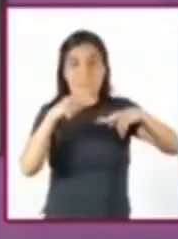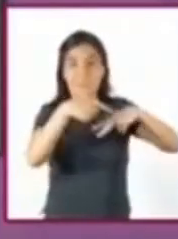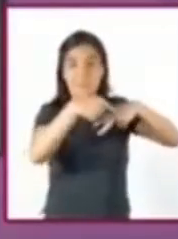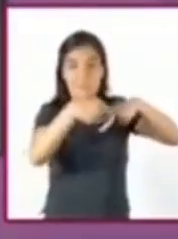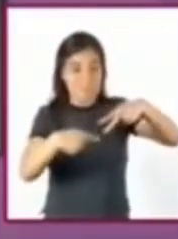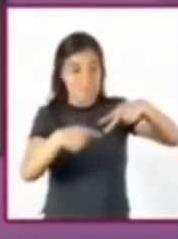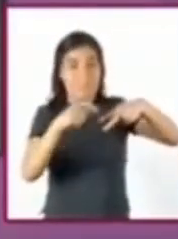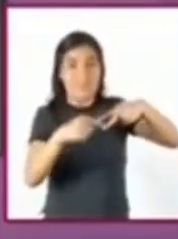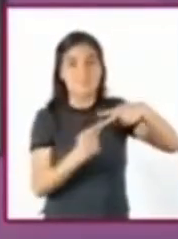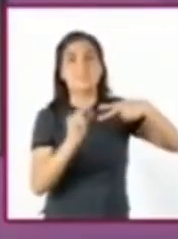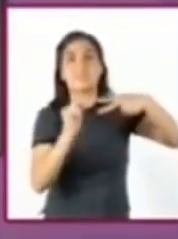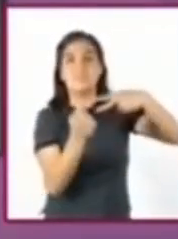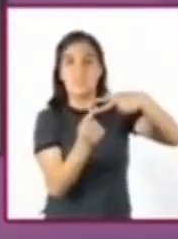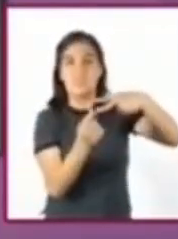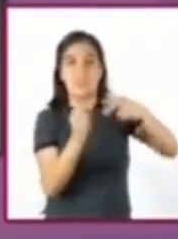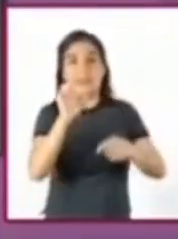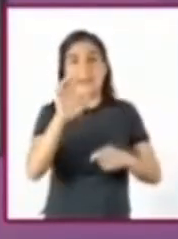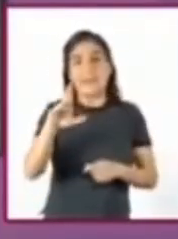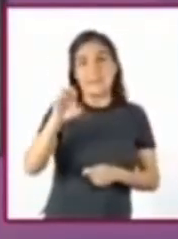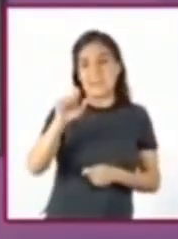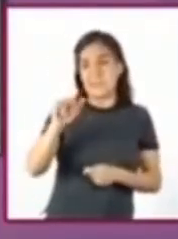resistor.